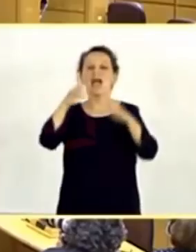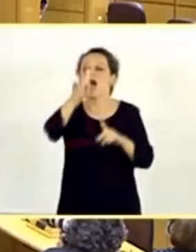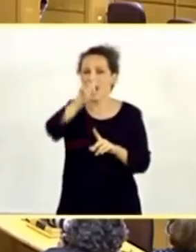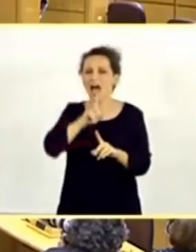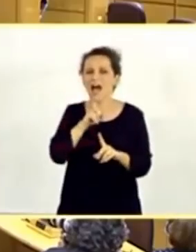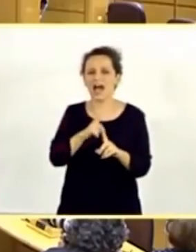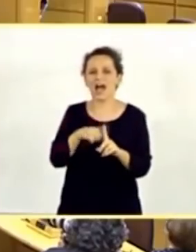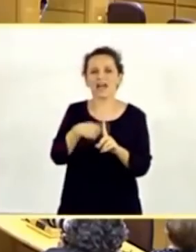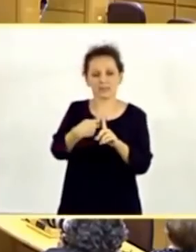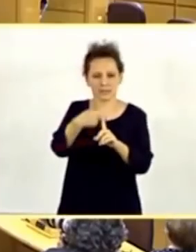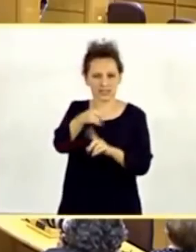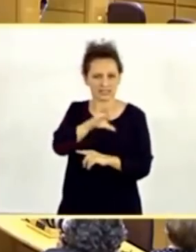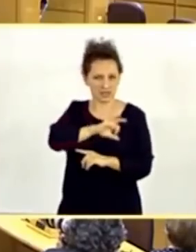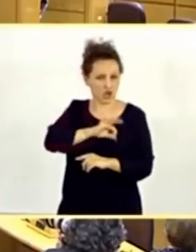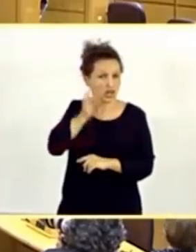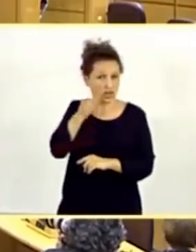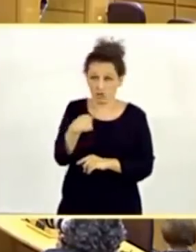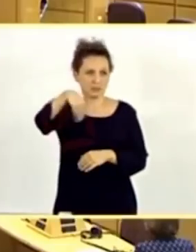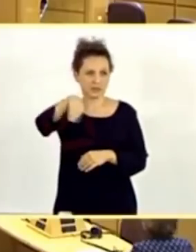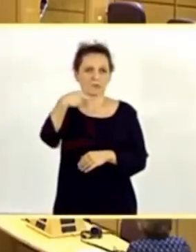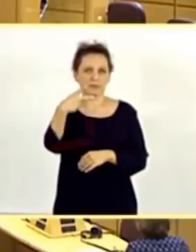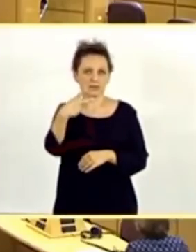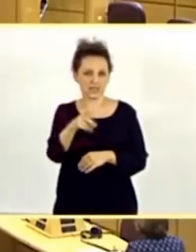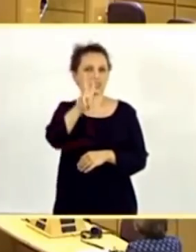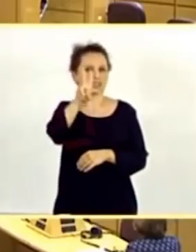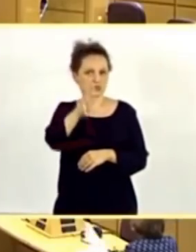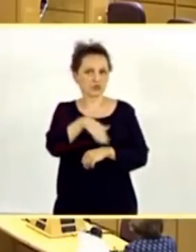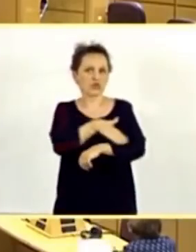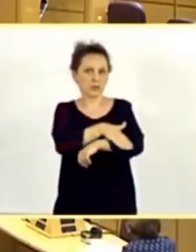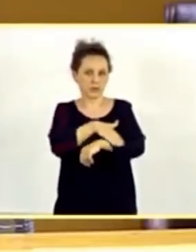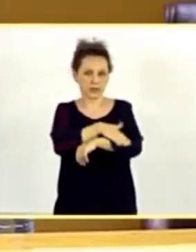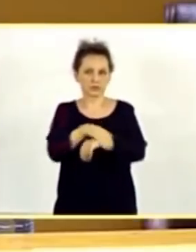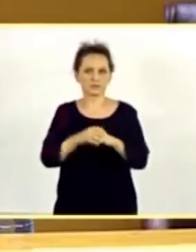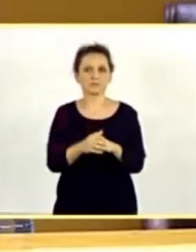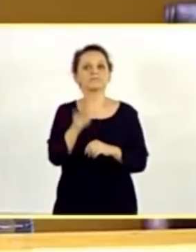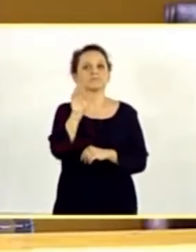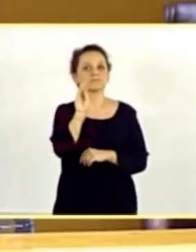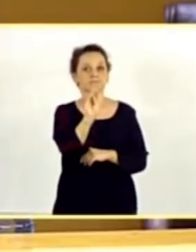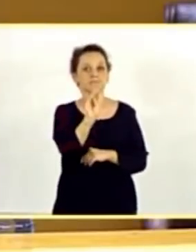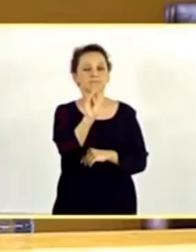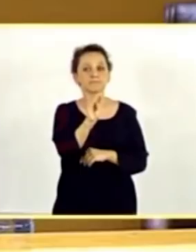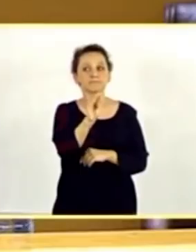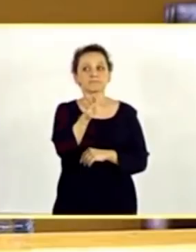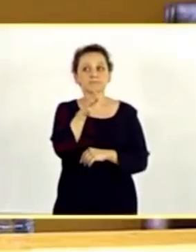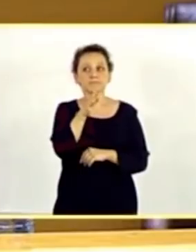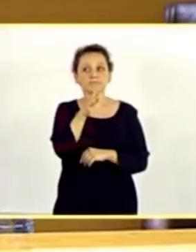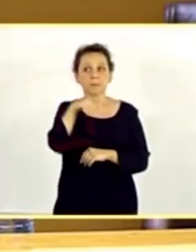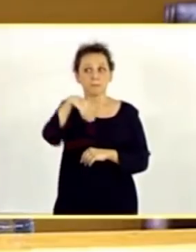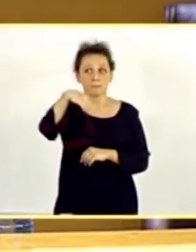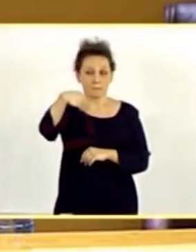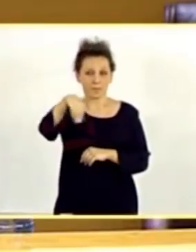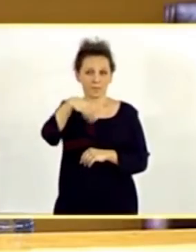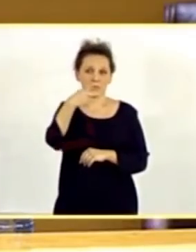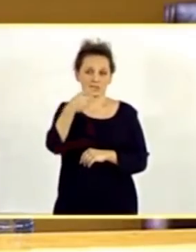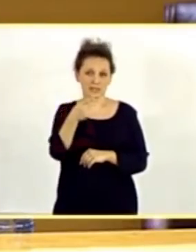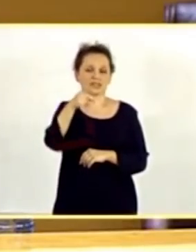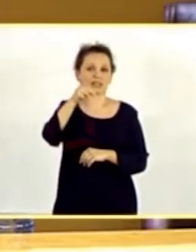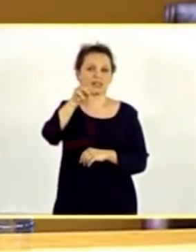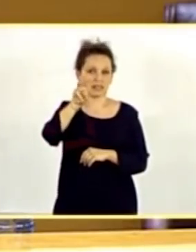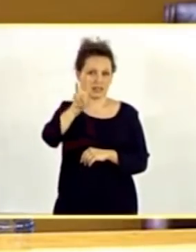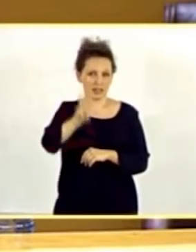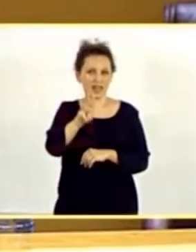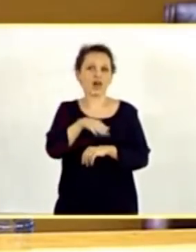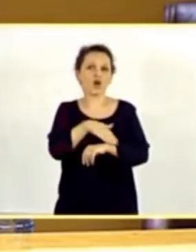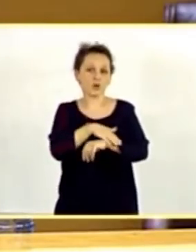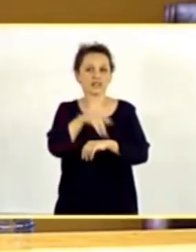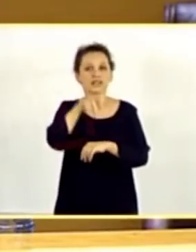que le preguntamos. Pero es más grave todavía. El Congreso, el Senado, la Comisión de Sanidad, que está pedida que se reúna por parte nuestra